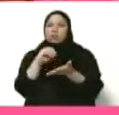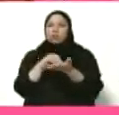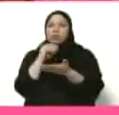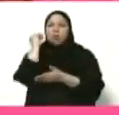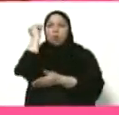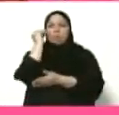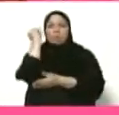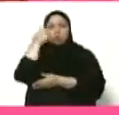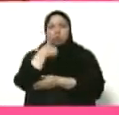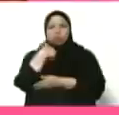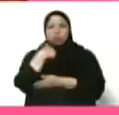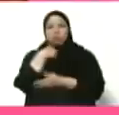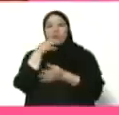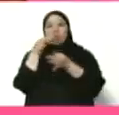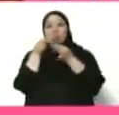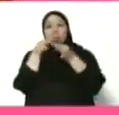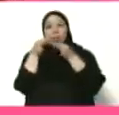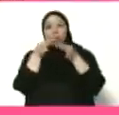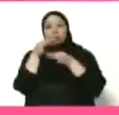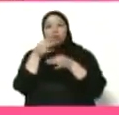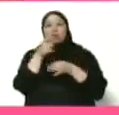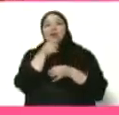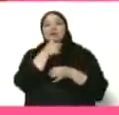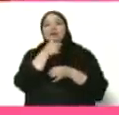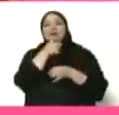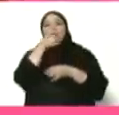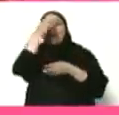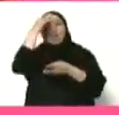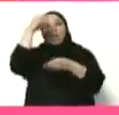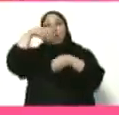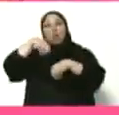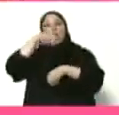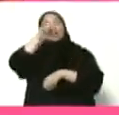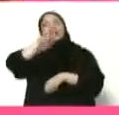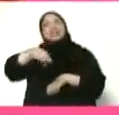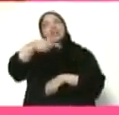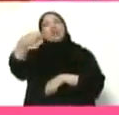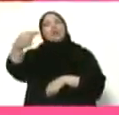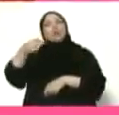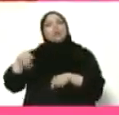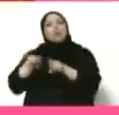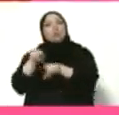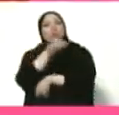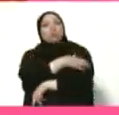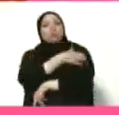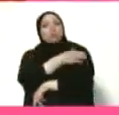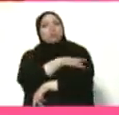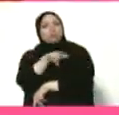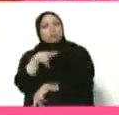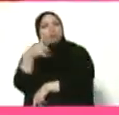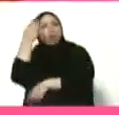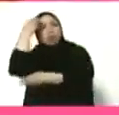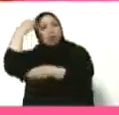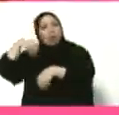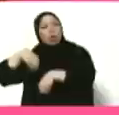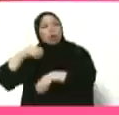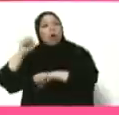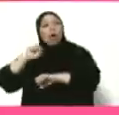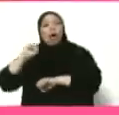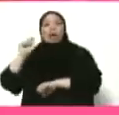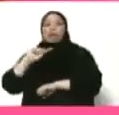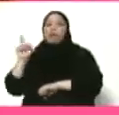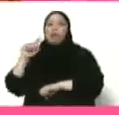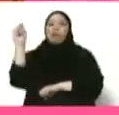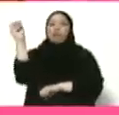opinión allí y los que estén de acuerdo, dijo el presidente Jorge Rodríguez, y ellos levantaron la mano y yo pedí derecho a réplica. Porque si ellos